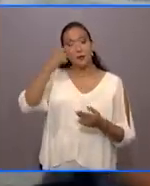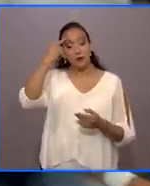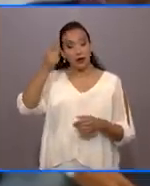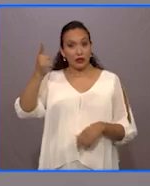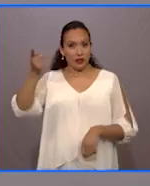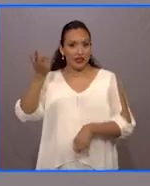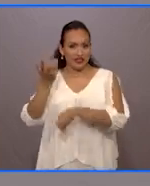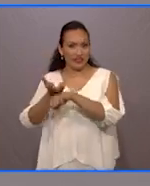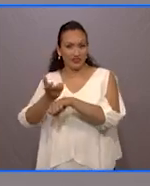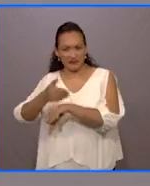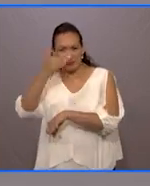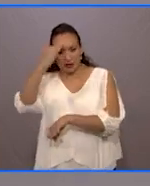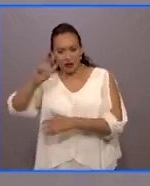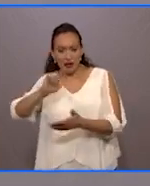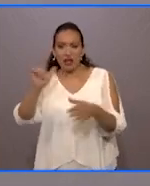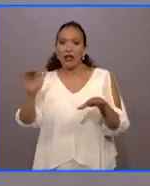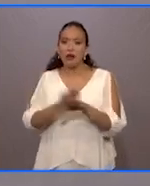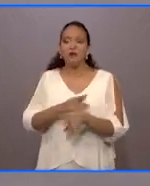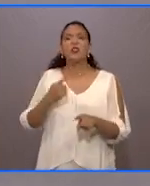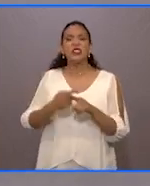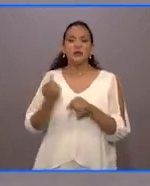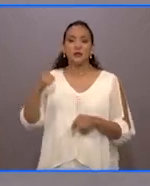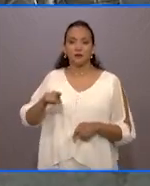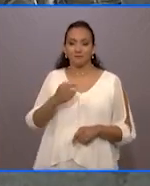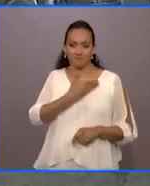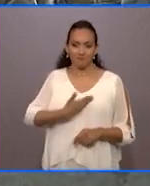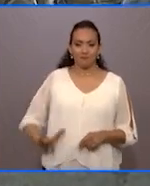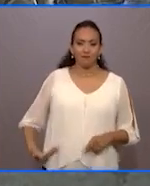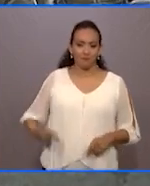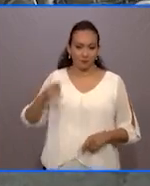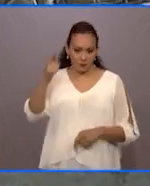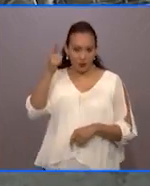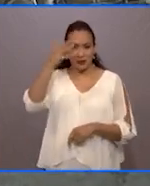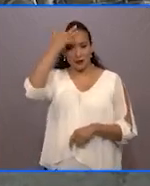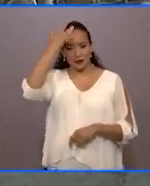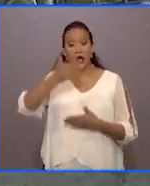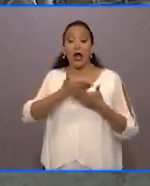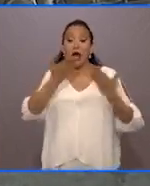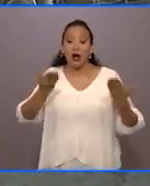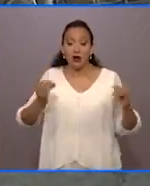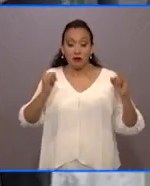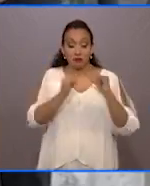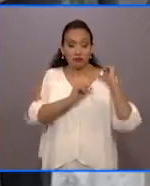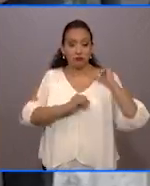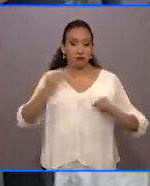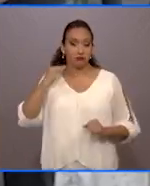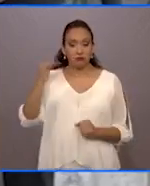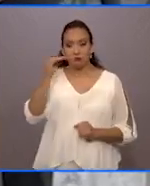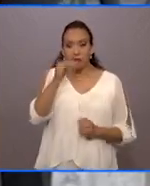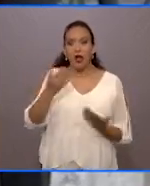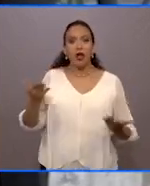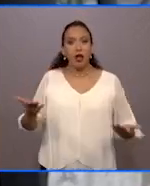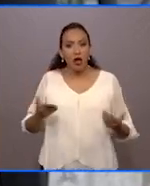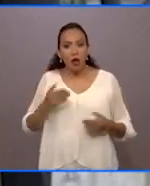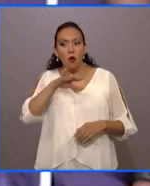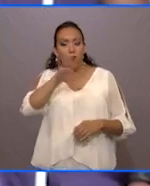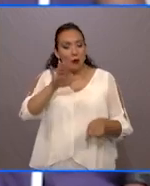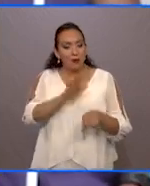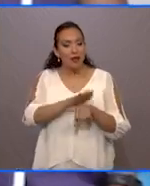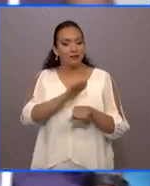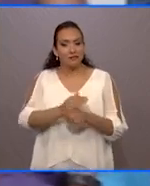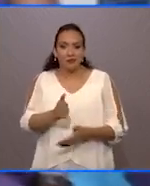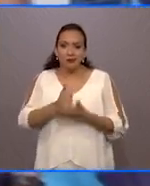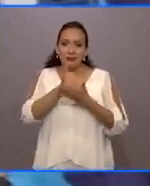Estados Unidos impulsados por Donald Trump, el Instituto Federal de la Defensoría Pública ha triplicado la atención a